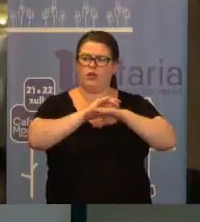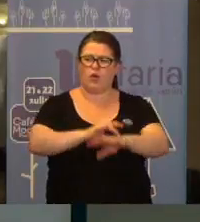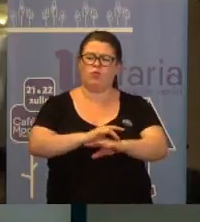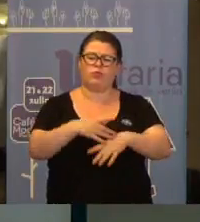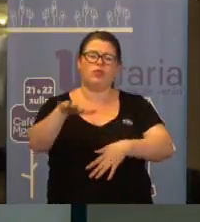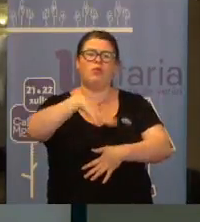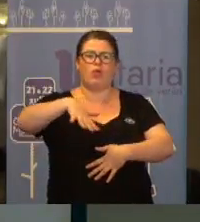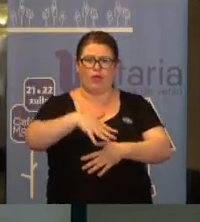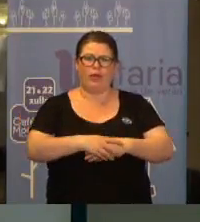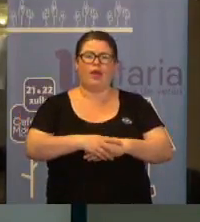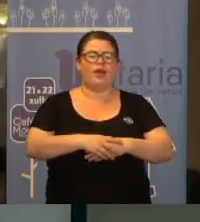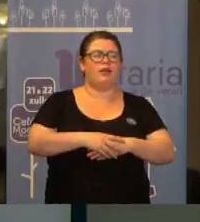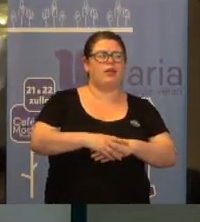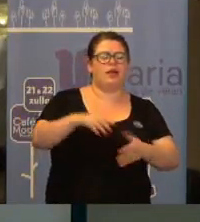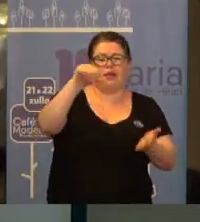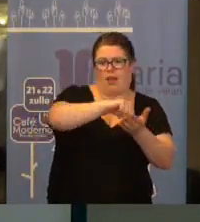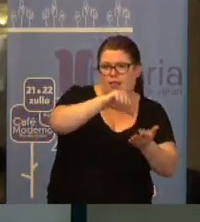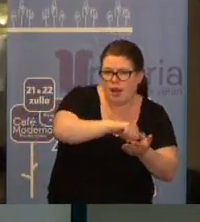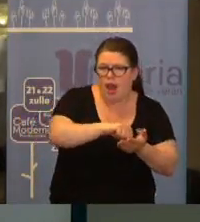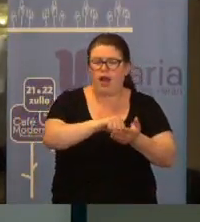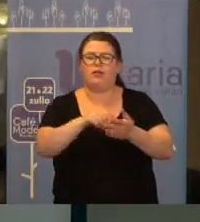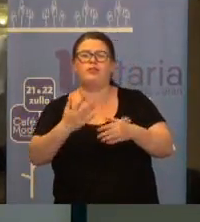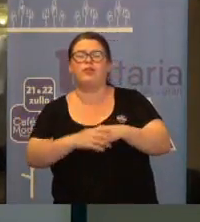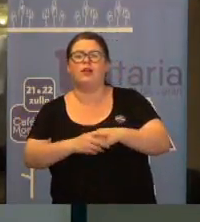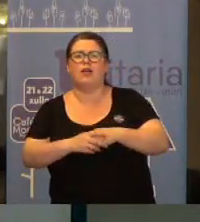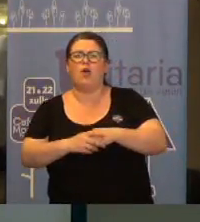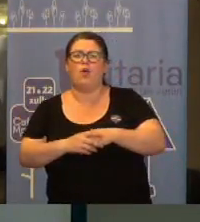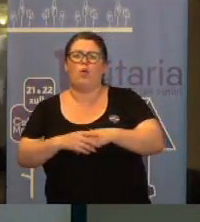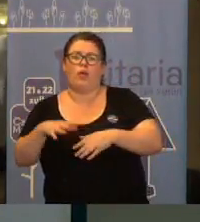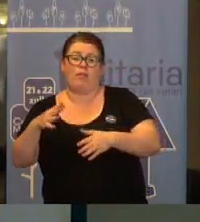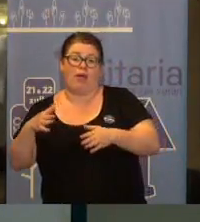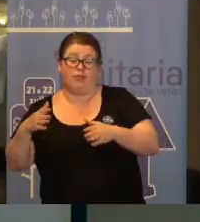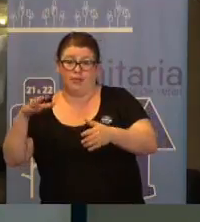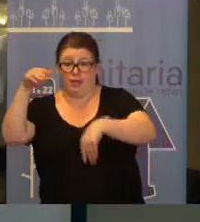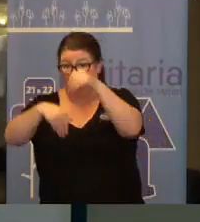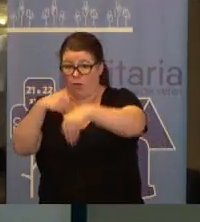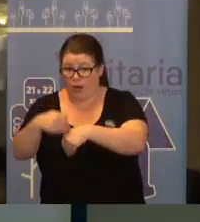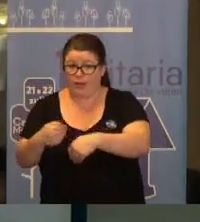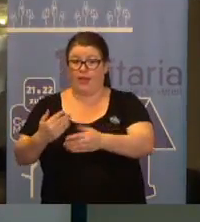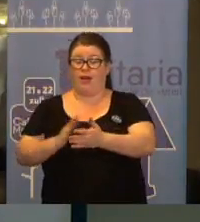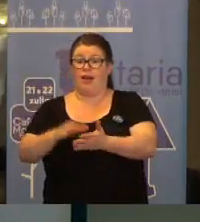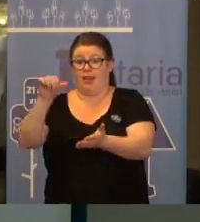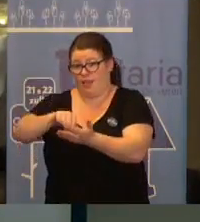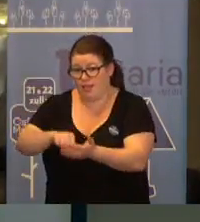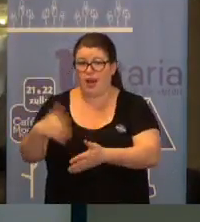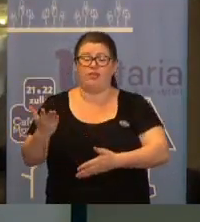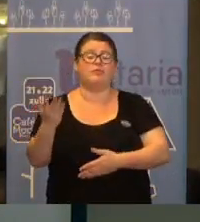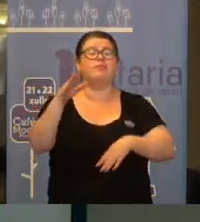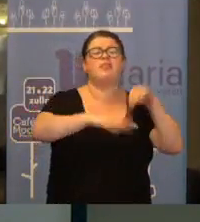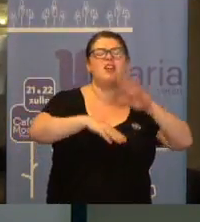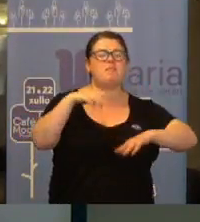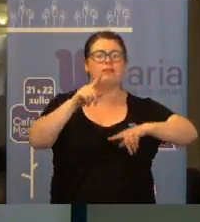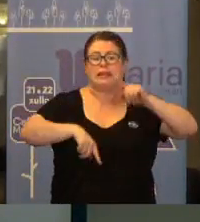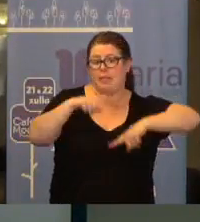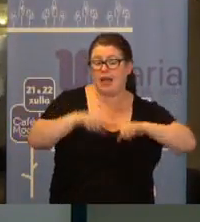onde a unidade ideolóxica é central, a nova política onde a unidade democrática é central. Bueno, en función de onde estemos situados nesas